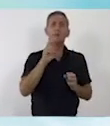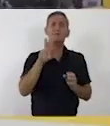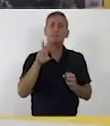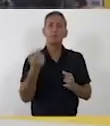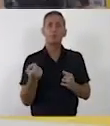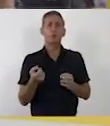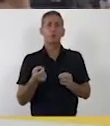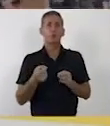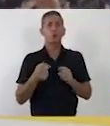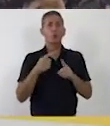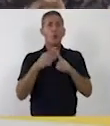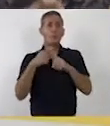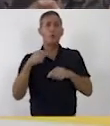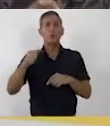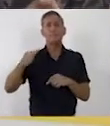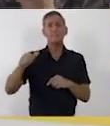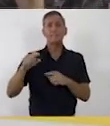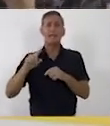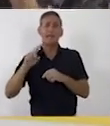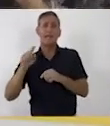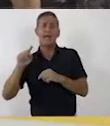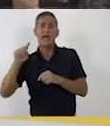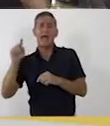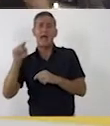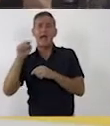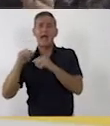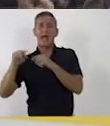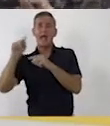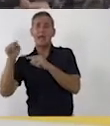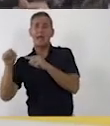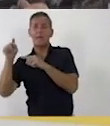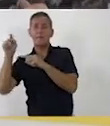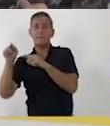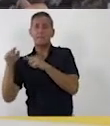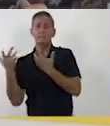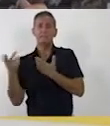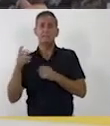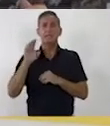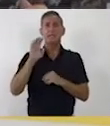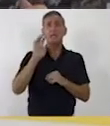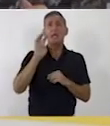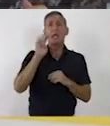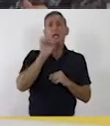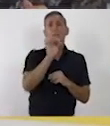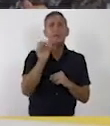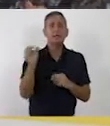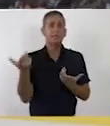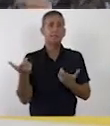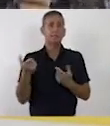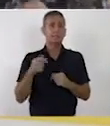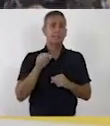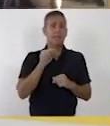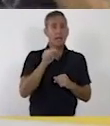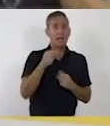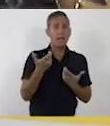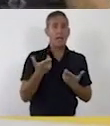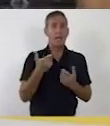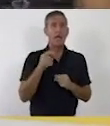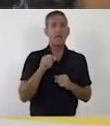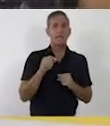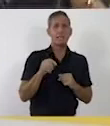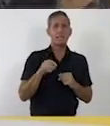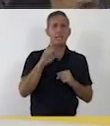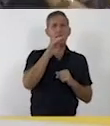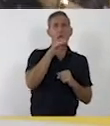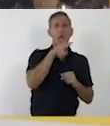partículas. Hasta aquí todo perfecto. Ya sabemos que igual existe la masa molar, existe también un